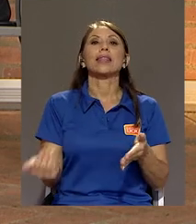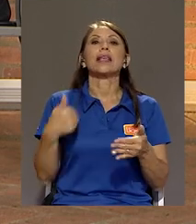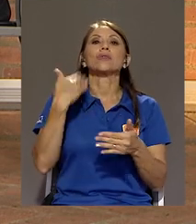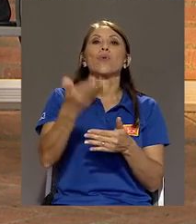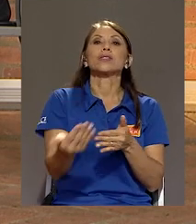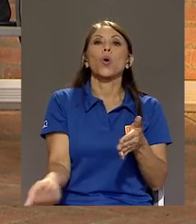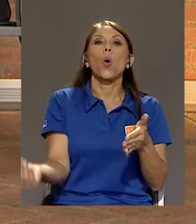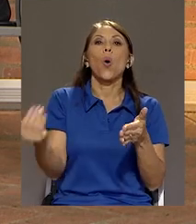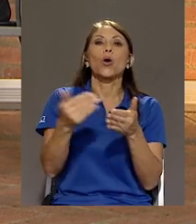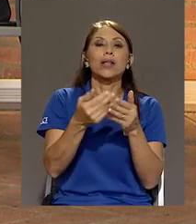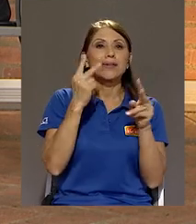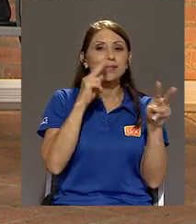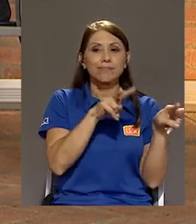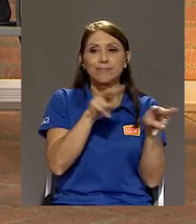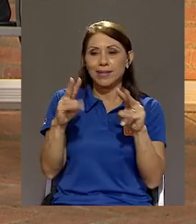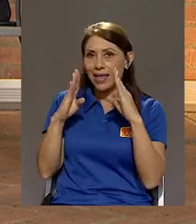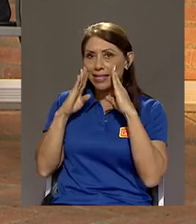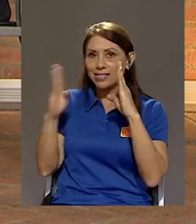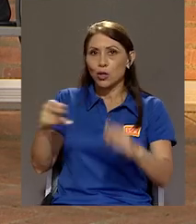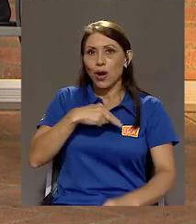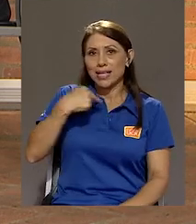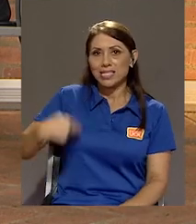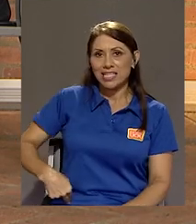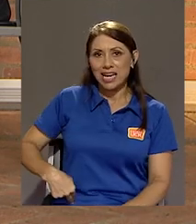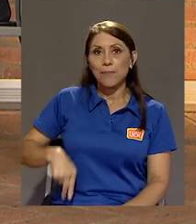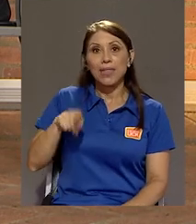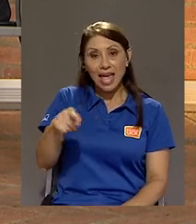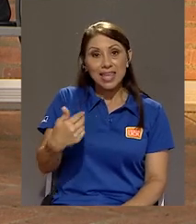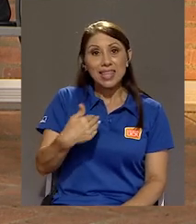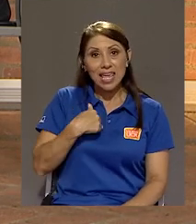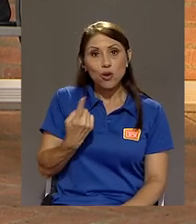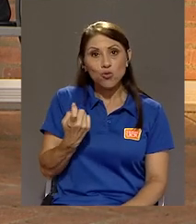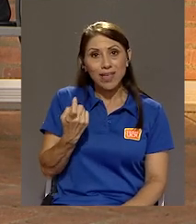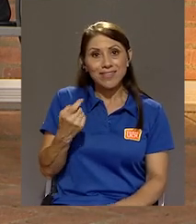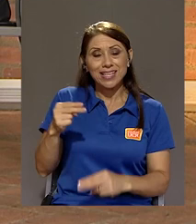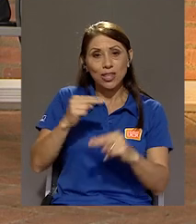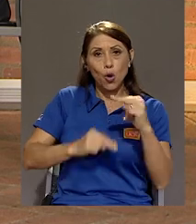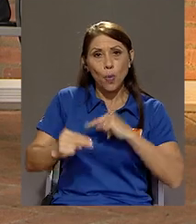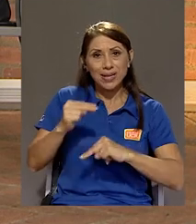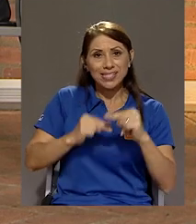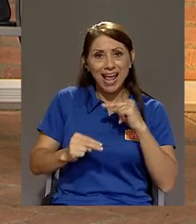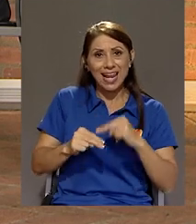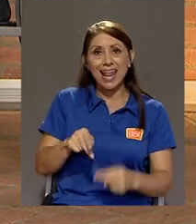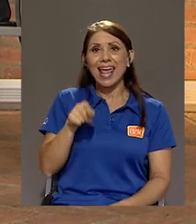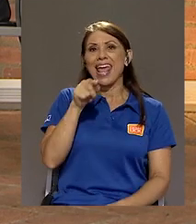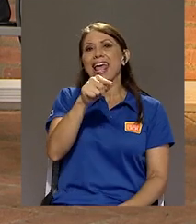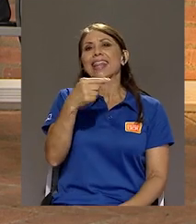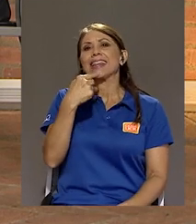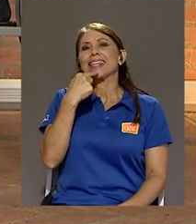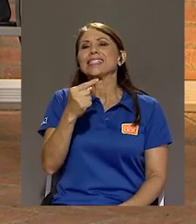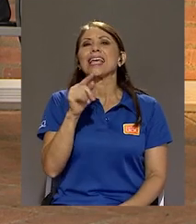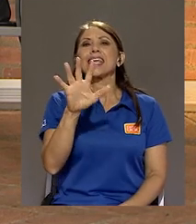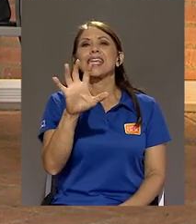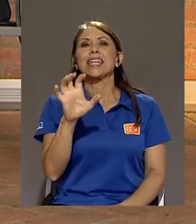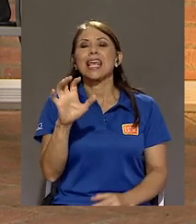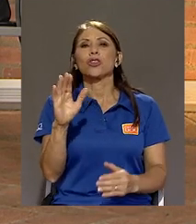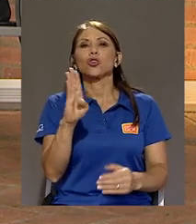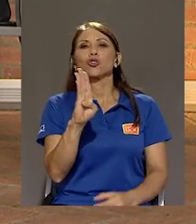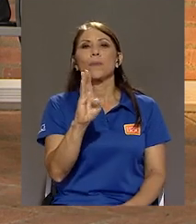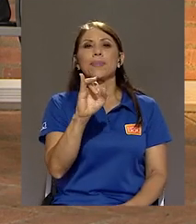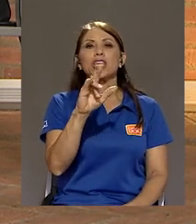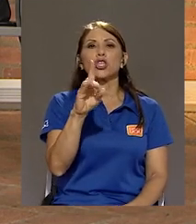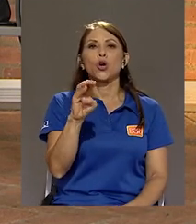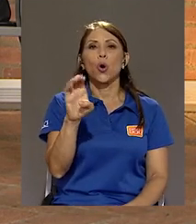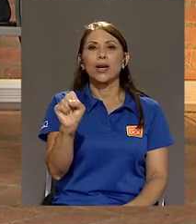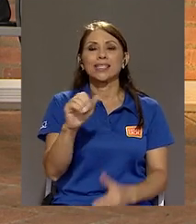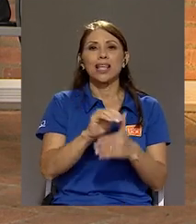China, a donde tiene un déficit comercial que él dice que son 500 billones de dólares a veces, después